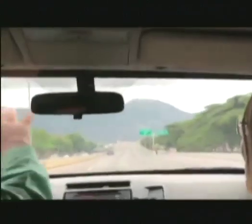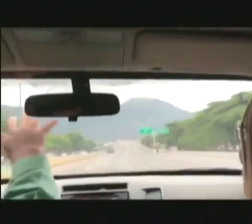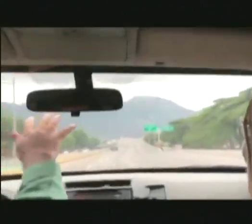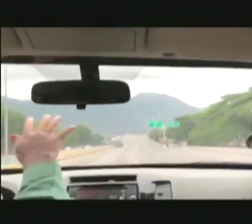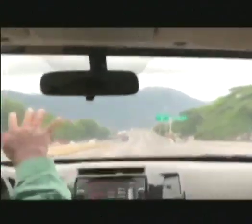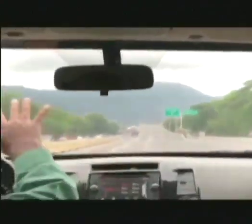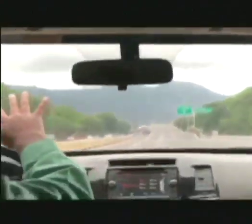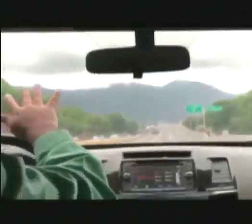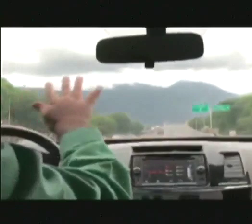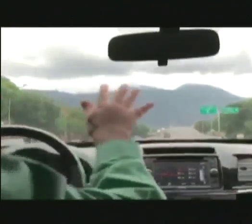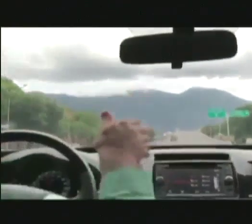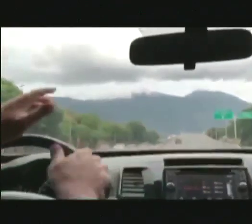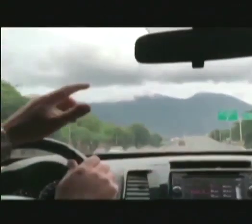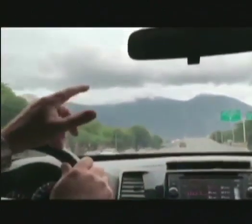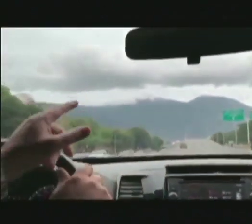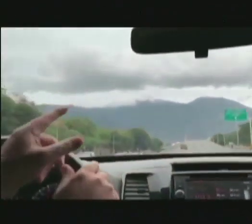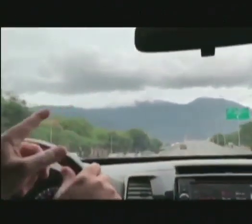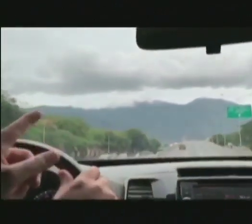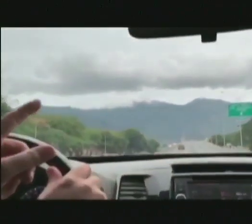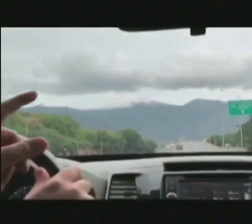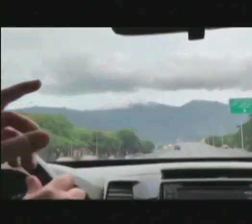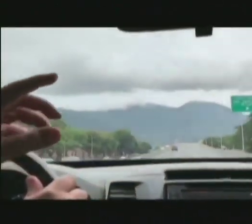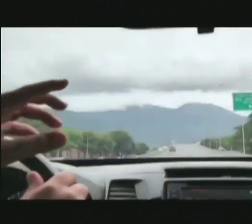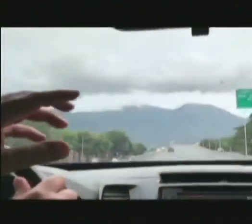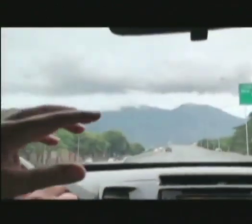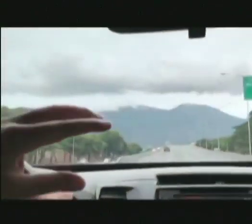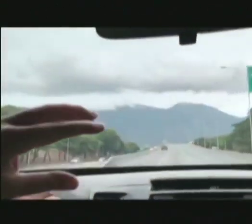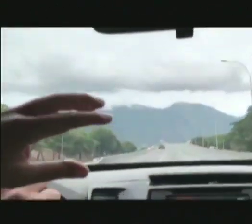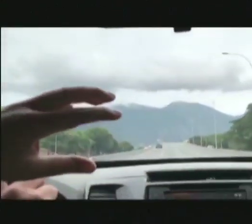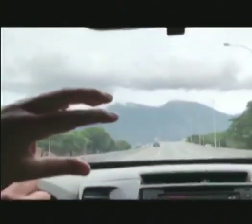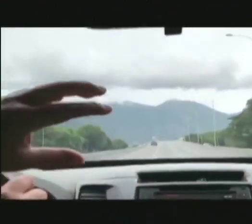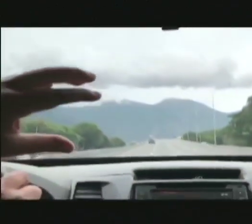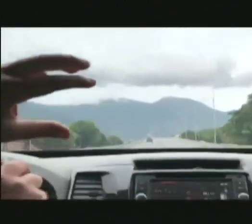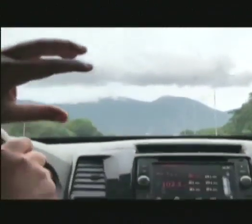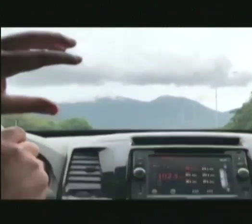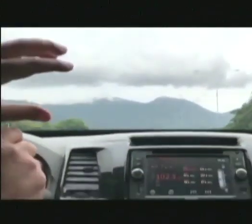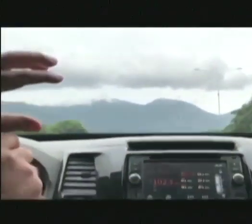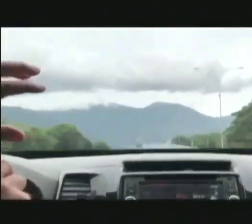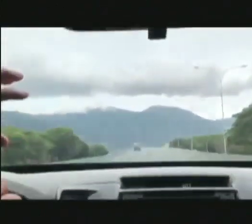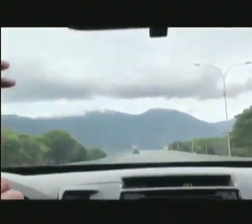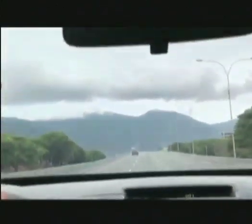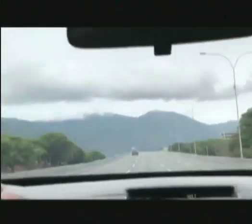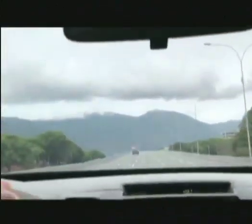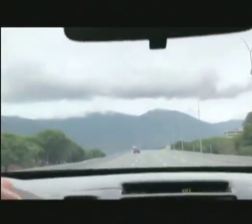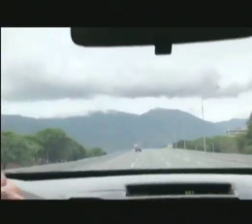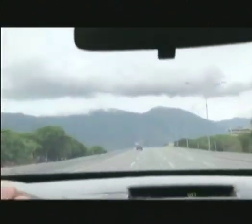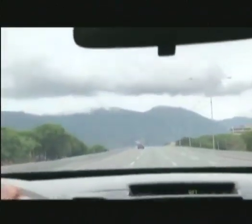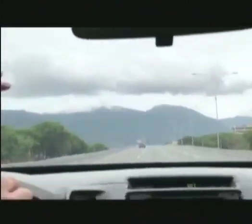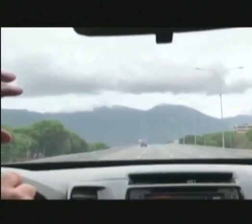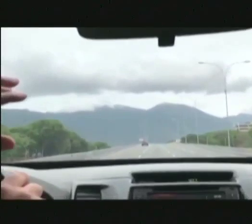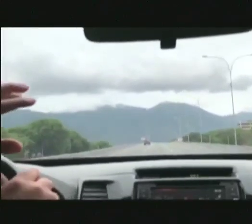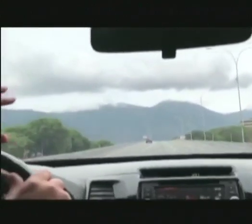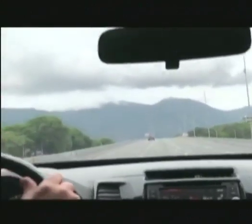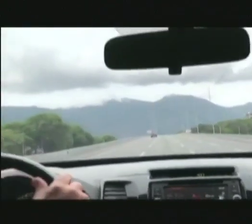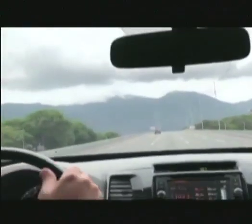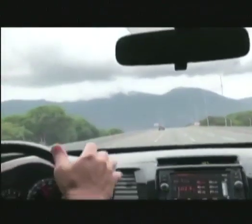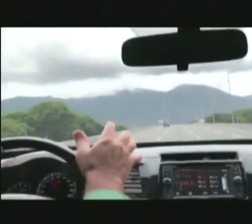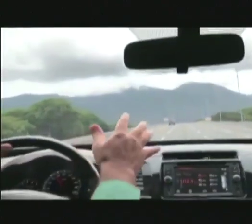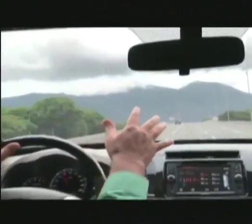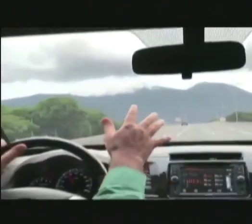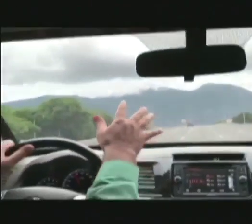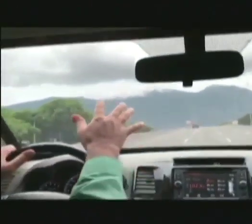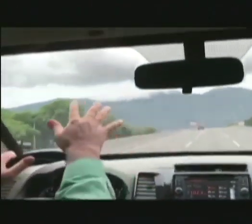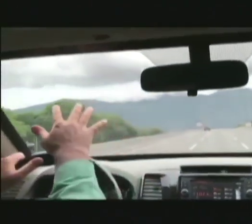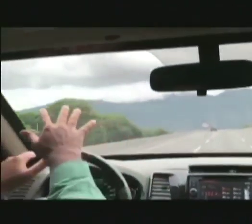la montaña, como una pared gigante, miren. Como una obra gigante de arte. Sí,